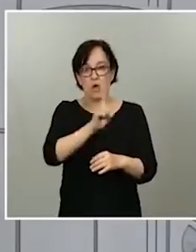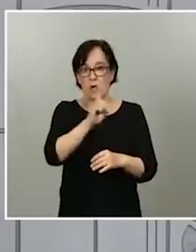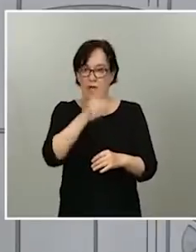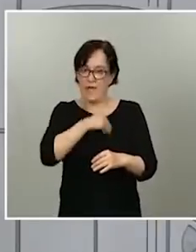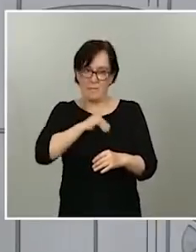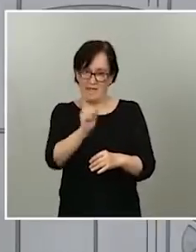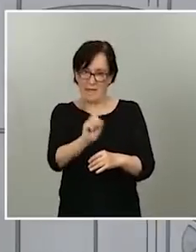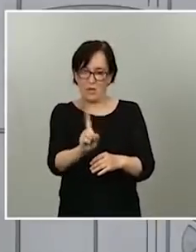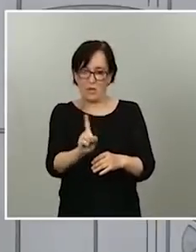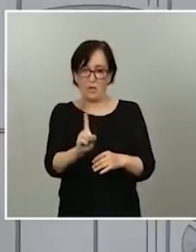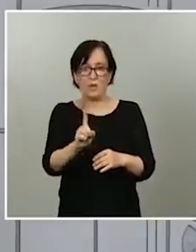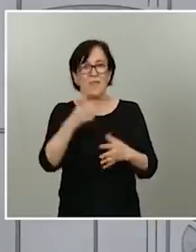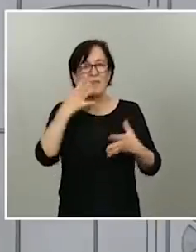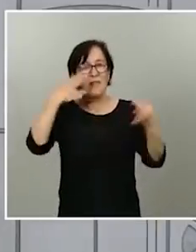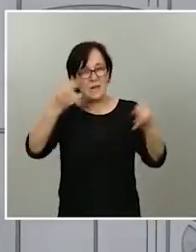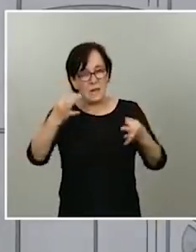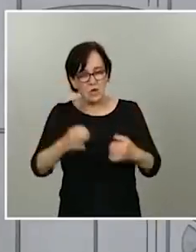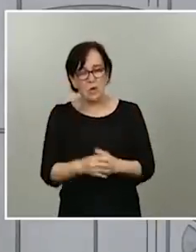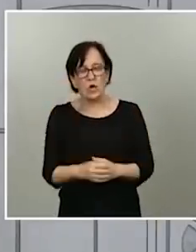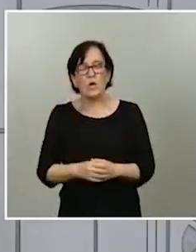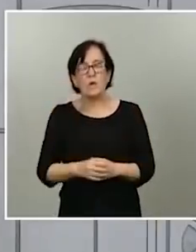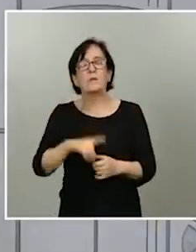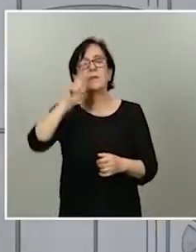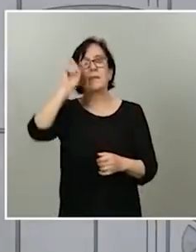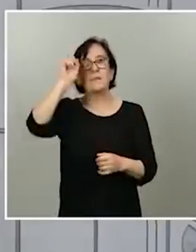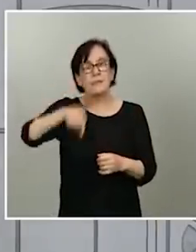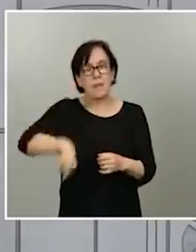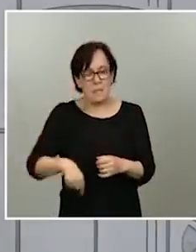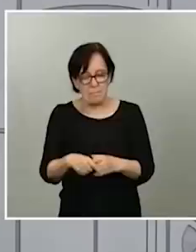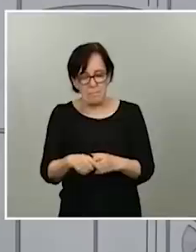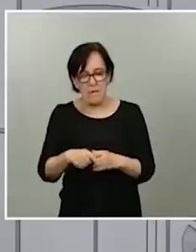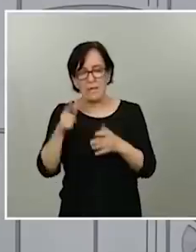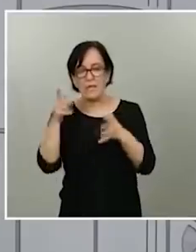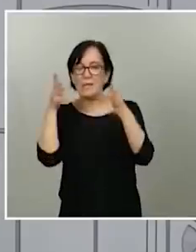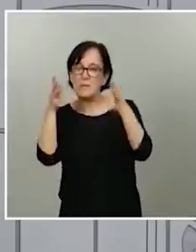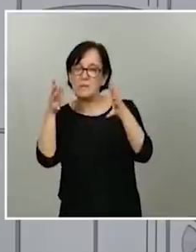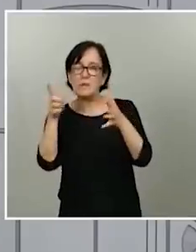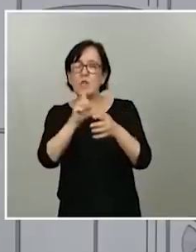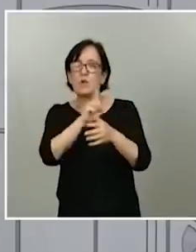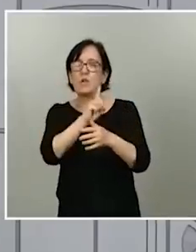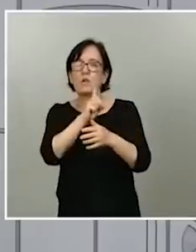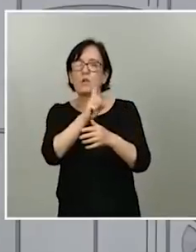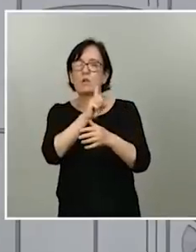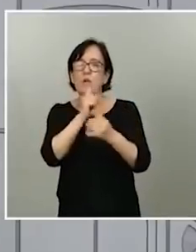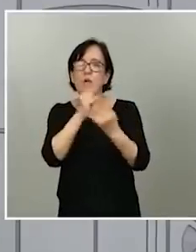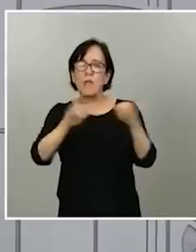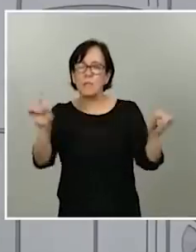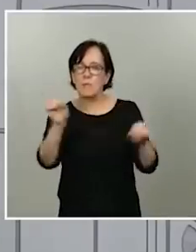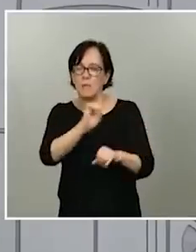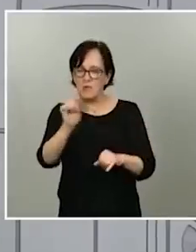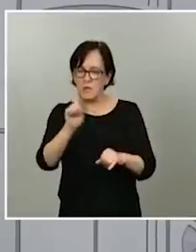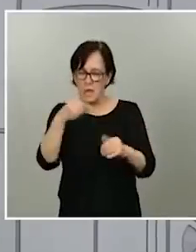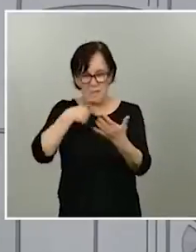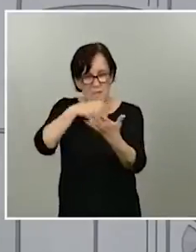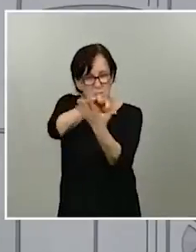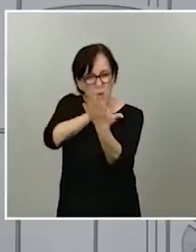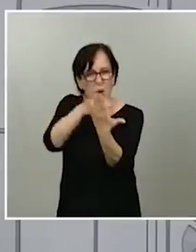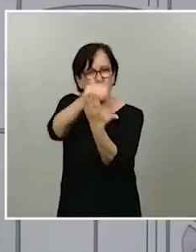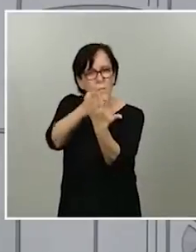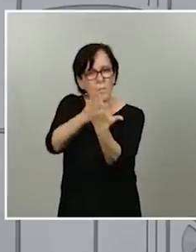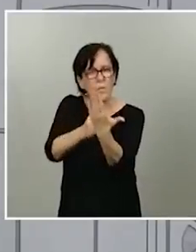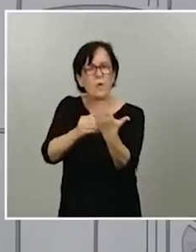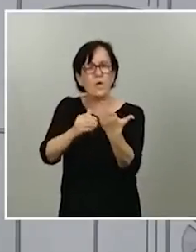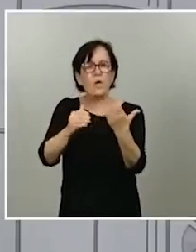análisis sobre la gestión de la pandemia del coronavirus y de la crisis económica creada por ella. Y en ambas, España era mayor